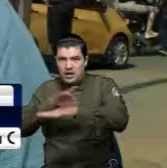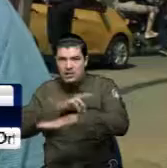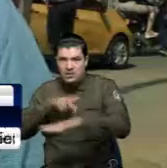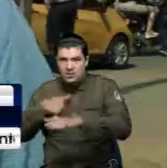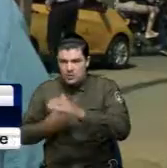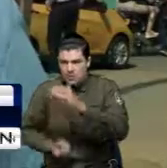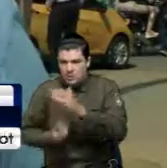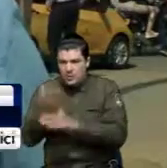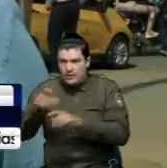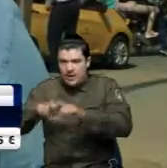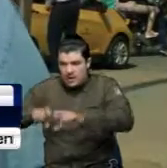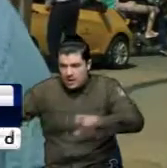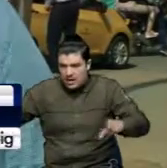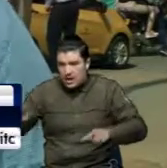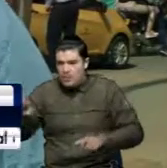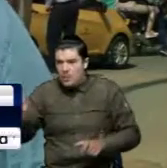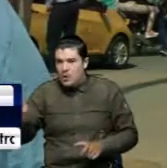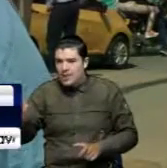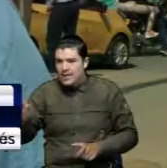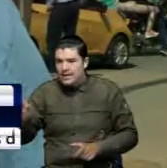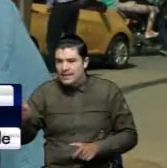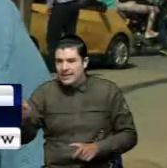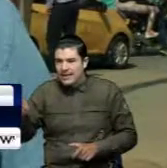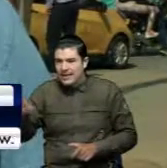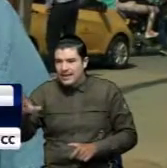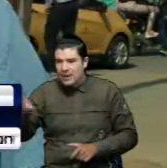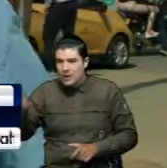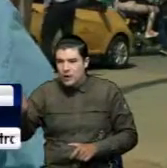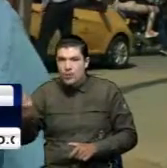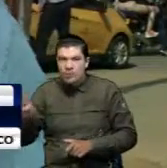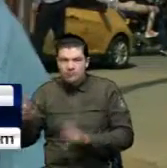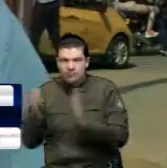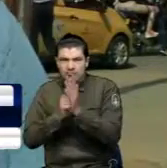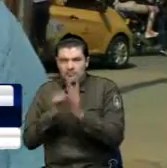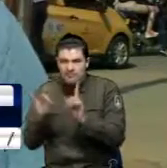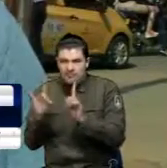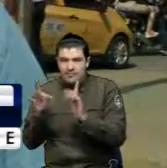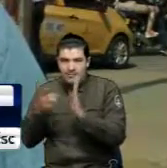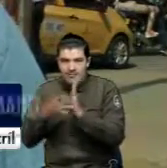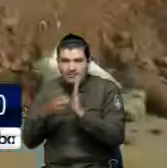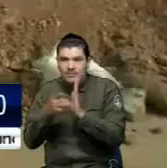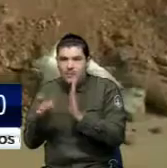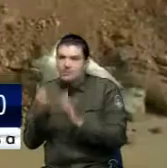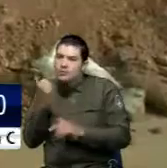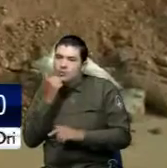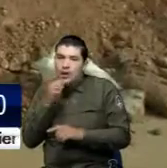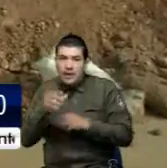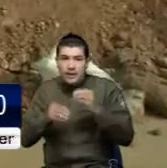en polietileno y ya como tal vamos a quedar una parte, la parte más crítica que es